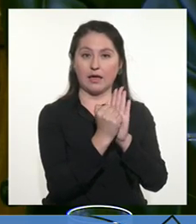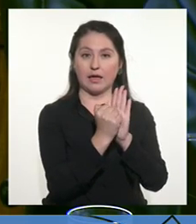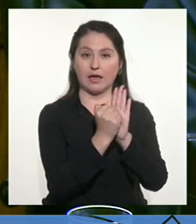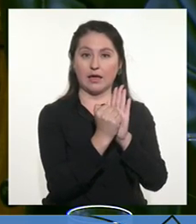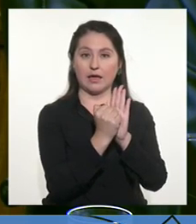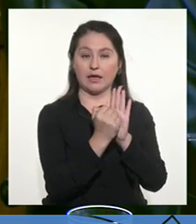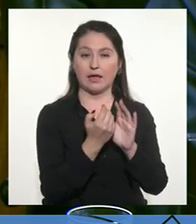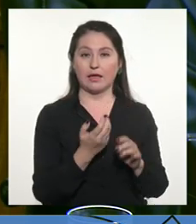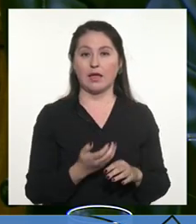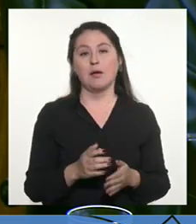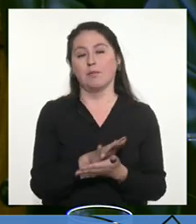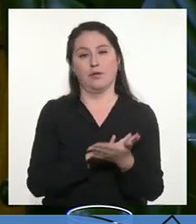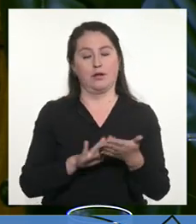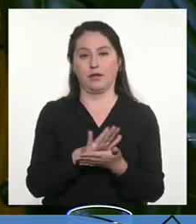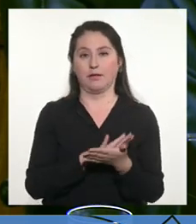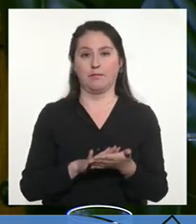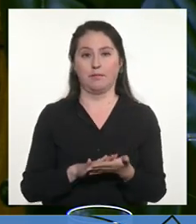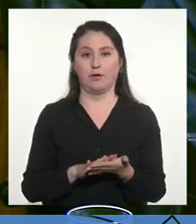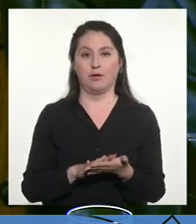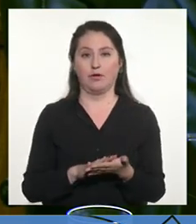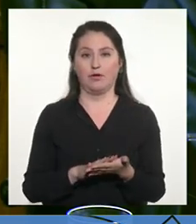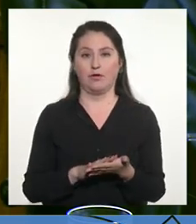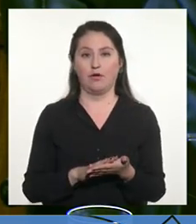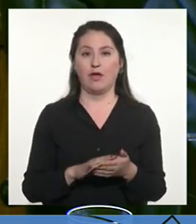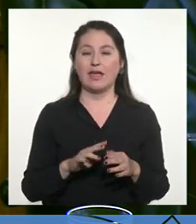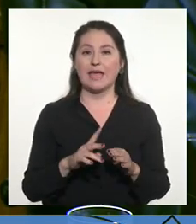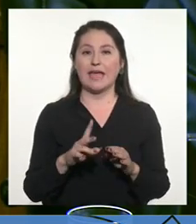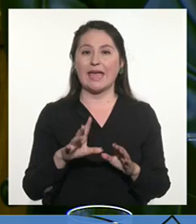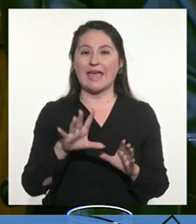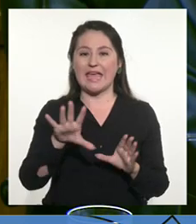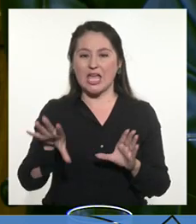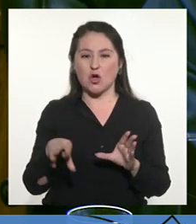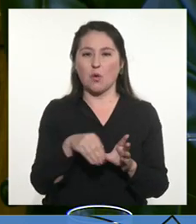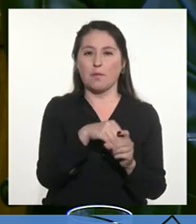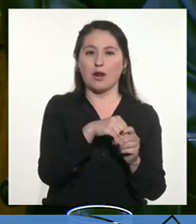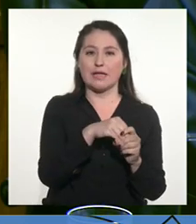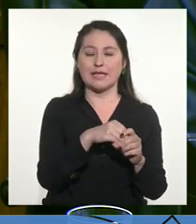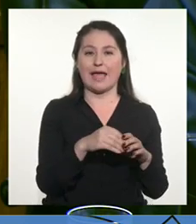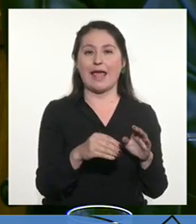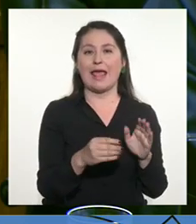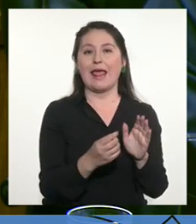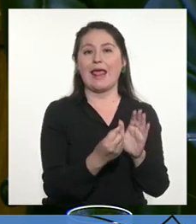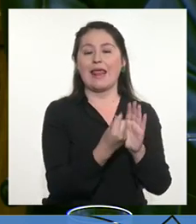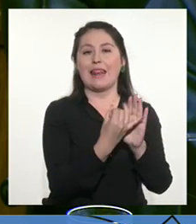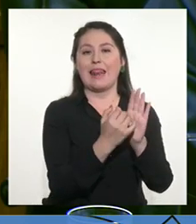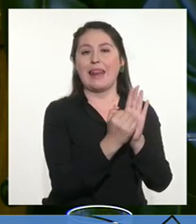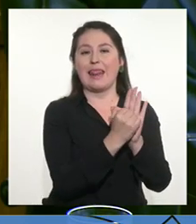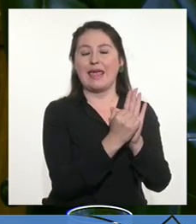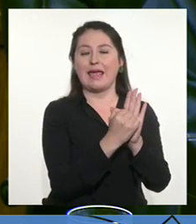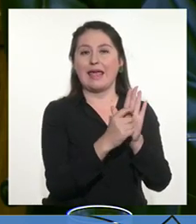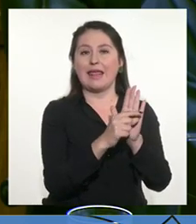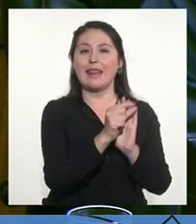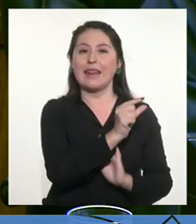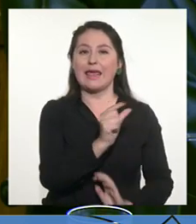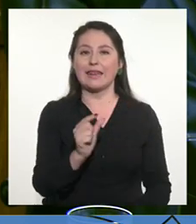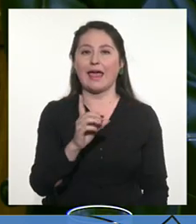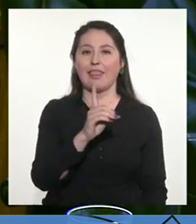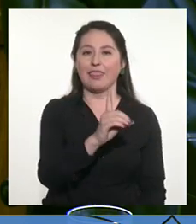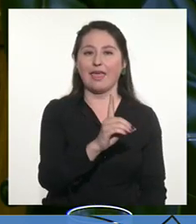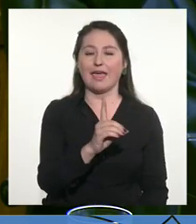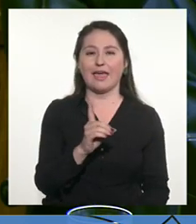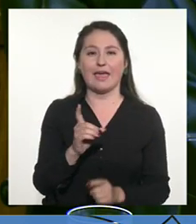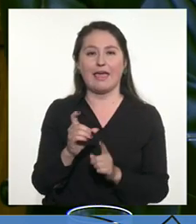por ejemplo hoy voy a hacer incorpore se la letra d del artículo 2 a continuación de la expresión ruido de la frase de luminosidad